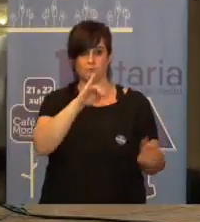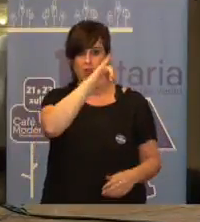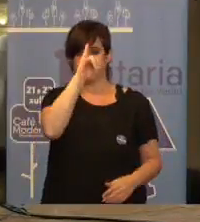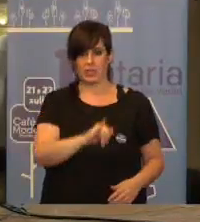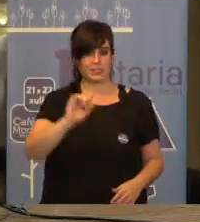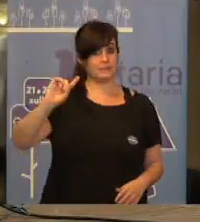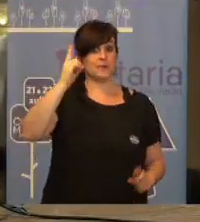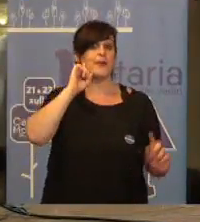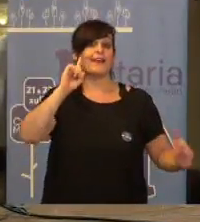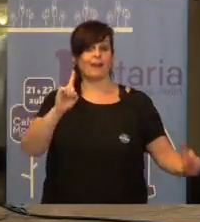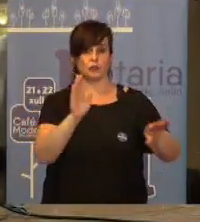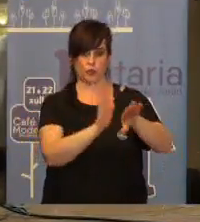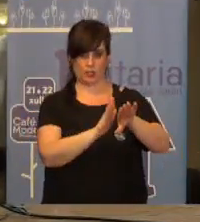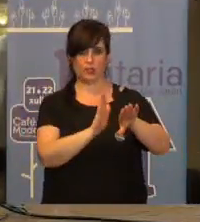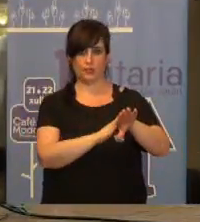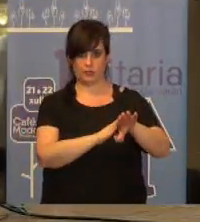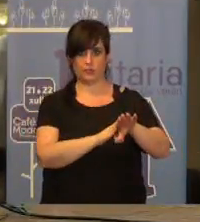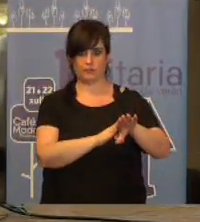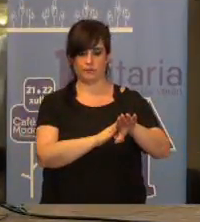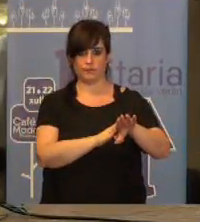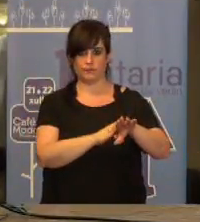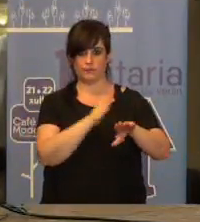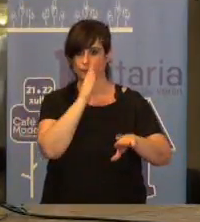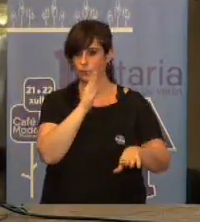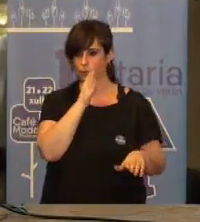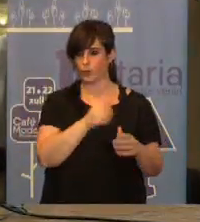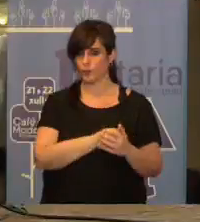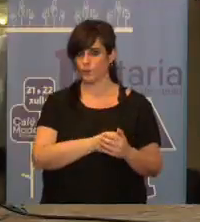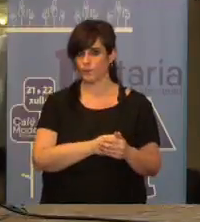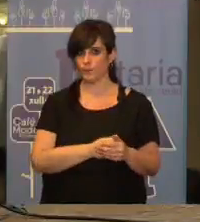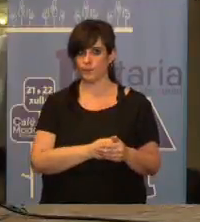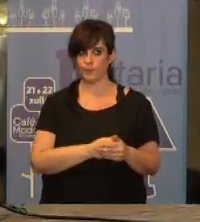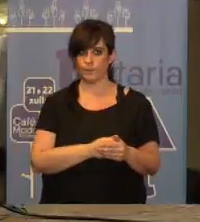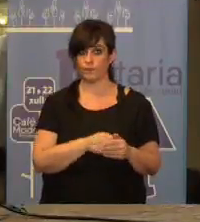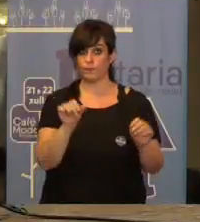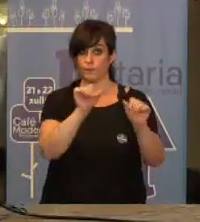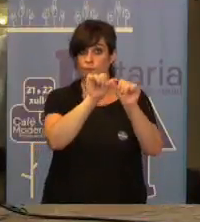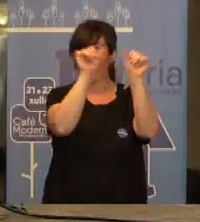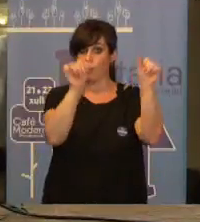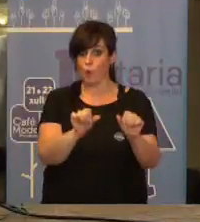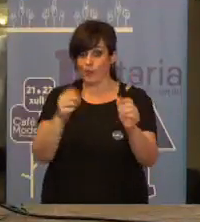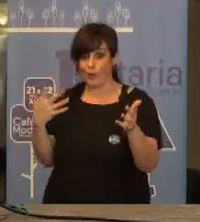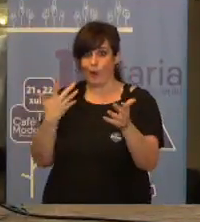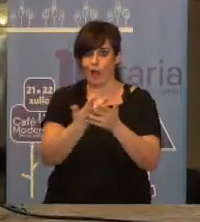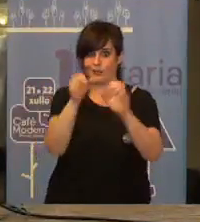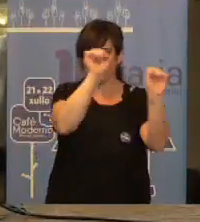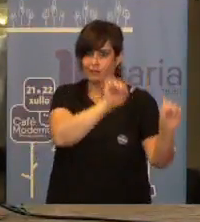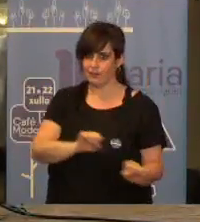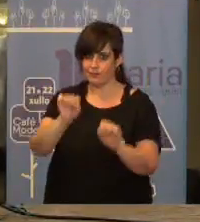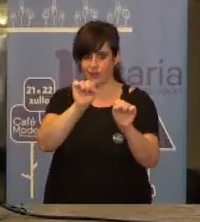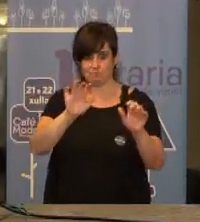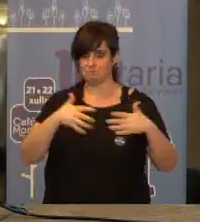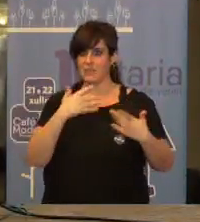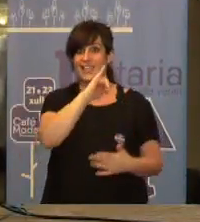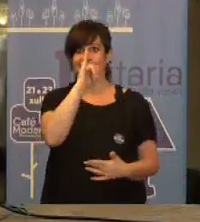a esquerda, cunha crisis de alguma maneira, o modelo que defendíamos hasta ahora, non? É obvio que con